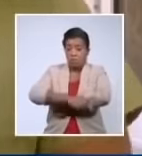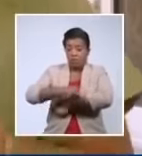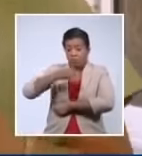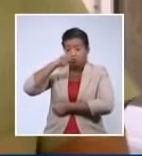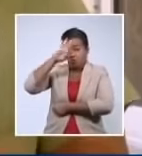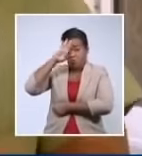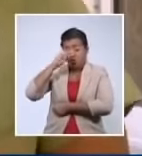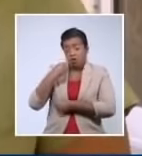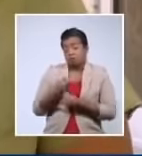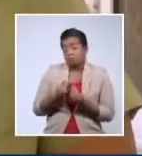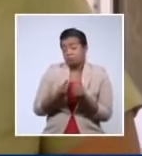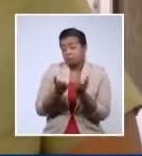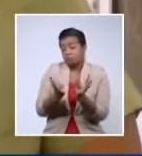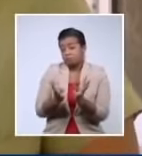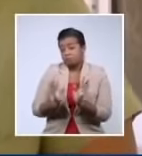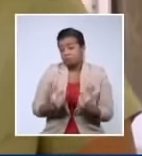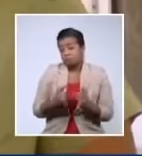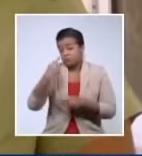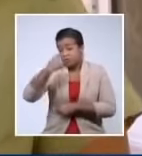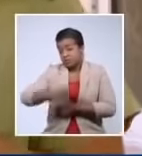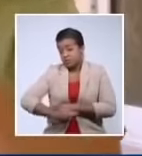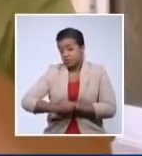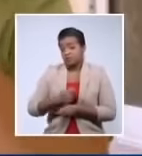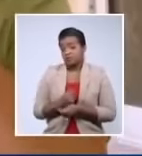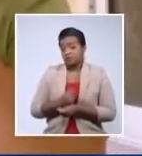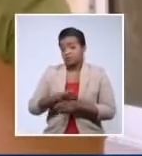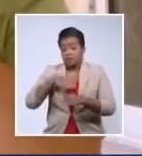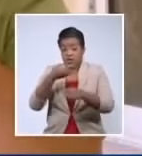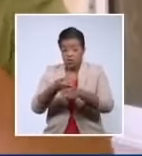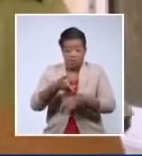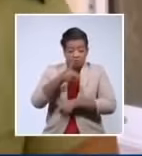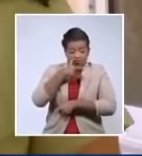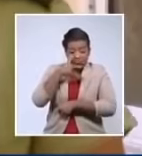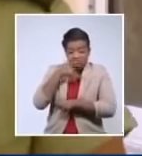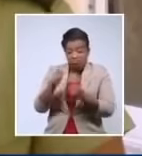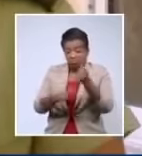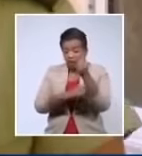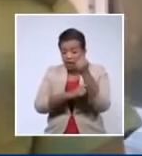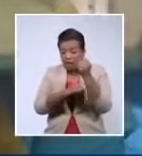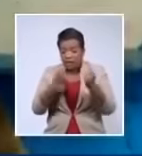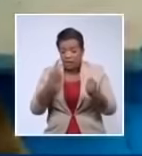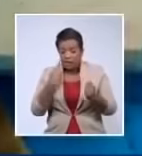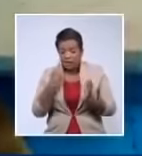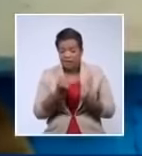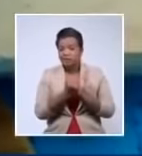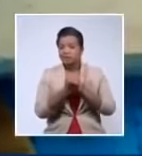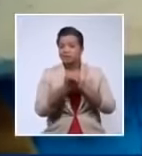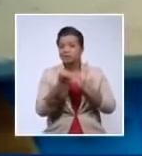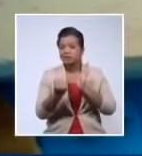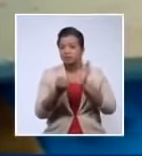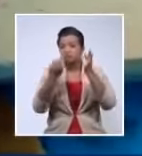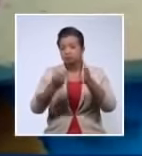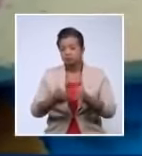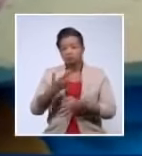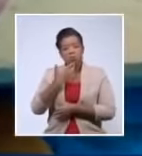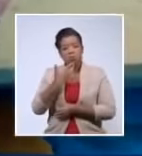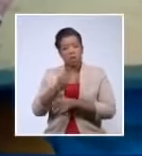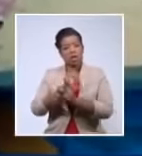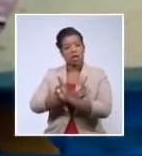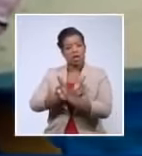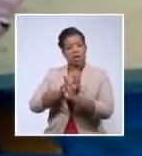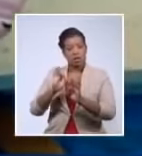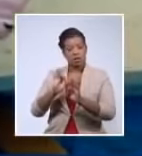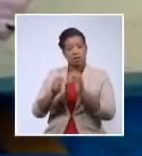debe dar, ya que ellos, una vez que inspeccionaron estas carnes, nos certificaron de que se encontraban en óptimas condiciones